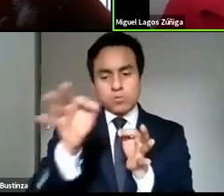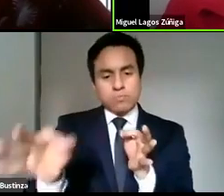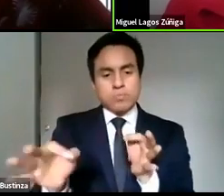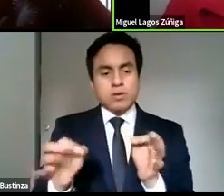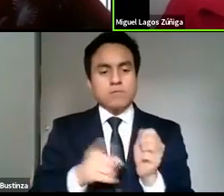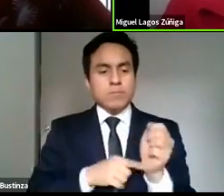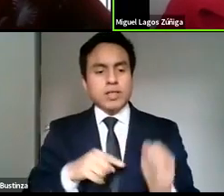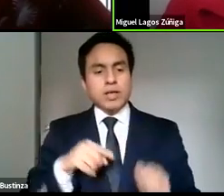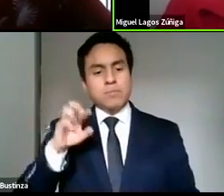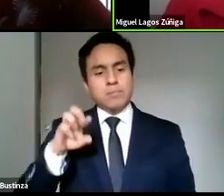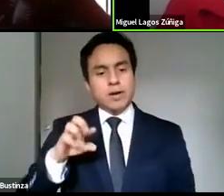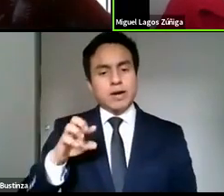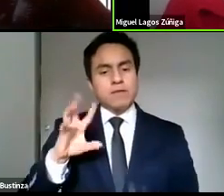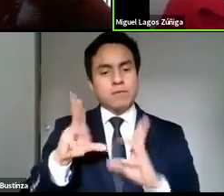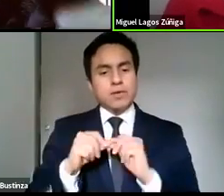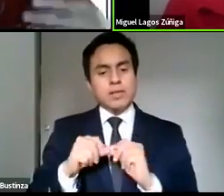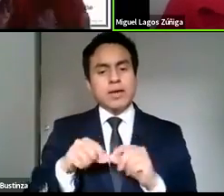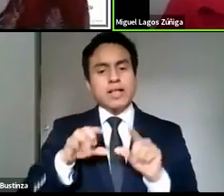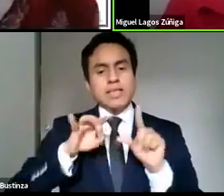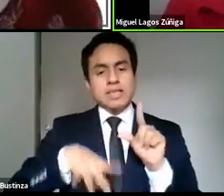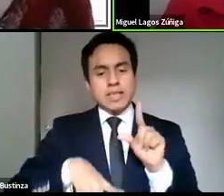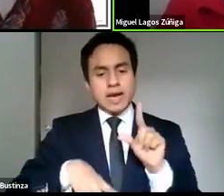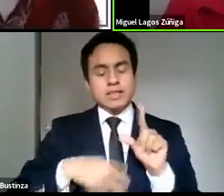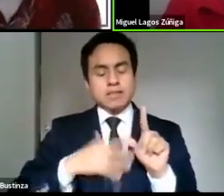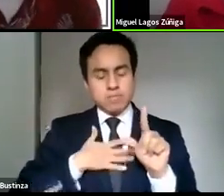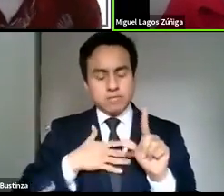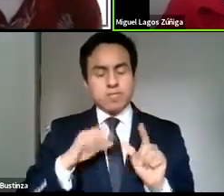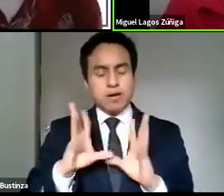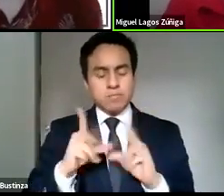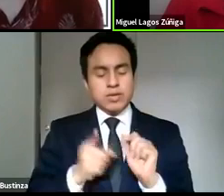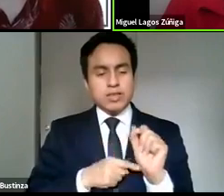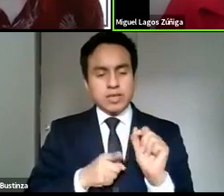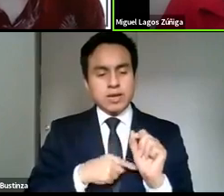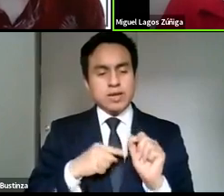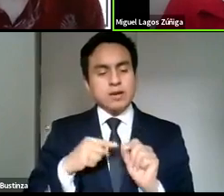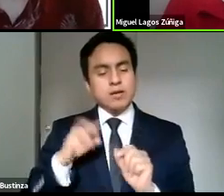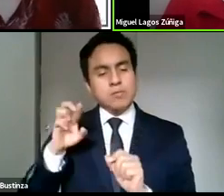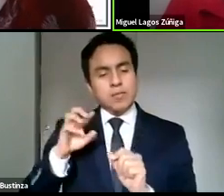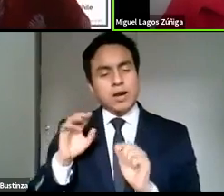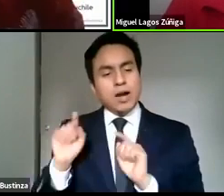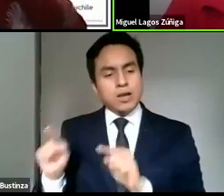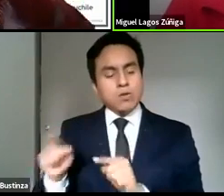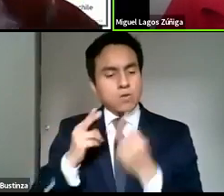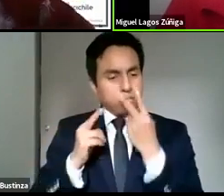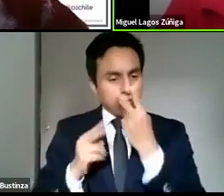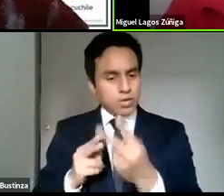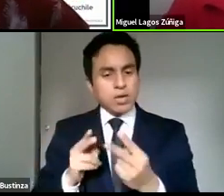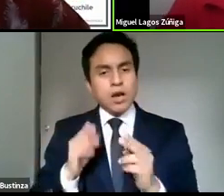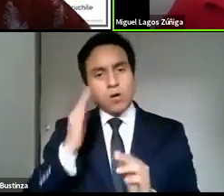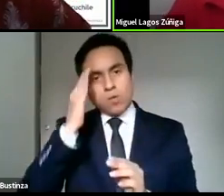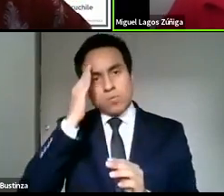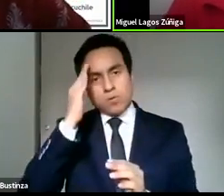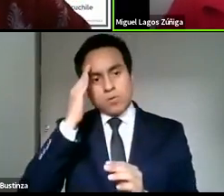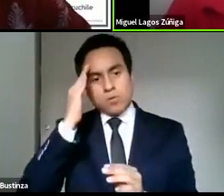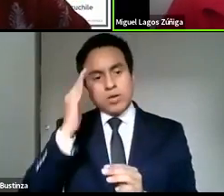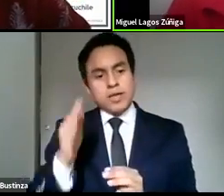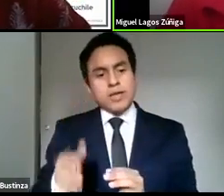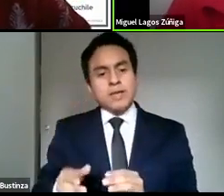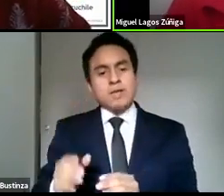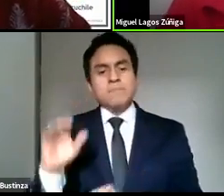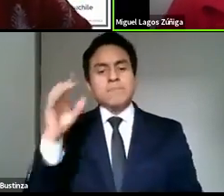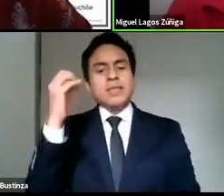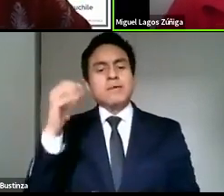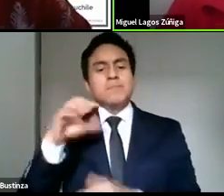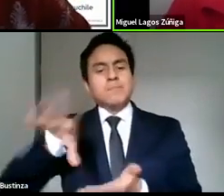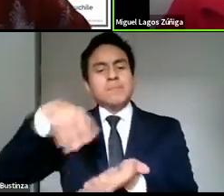paterna, por ejemplo, es de Linares. eh, y allá, por ejemplo, yo veía que es muy común ver en los postes de las plazas,